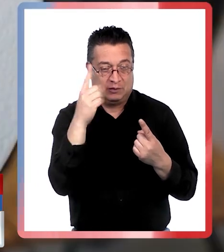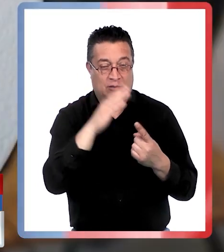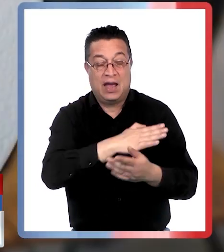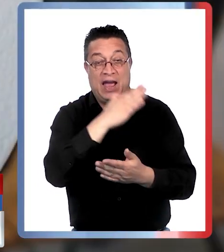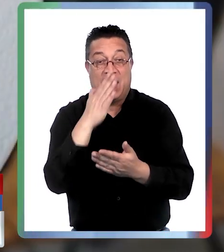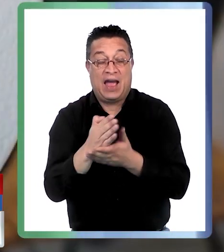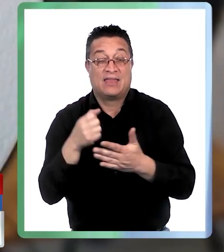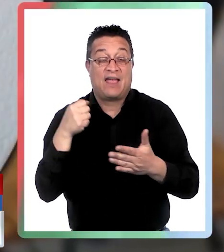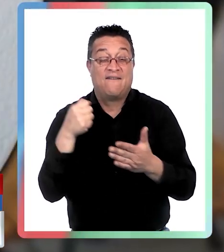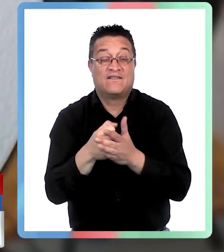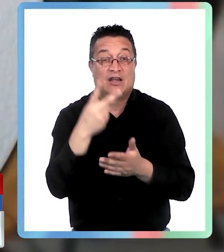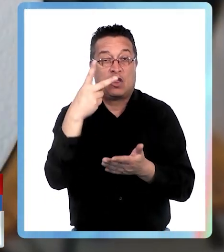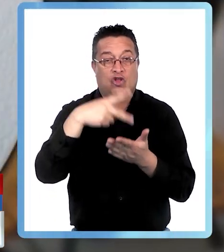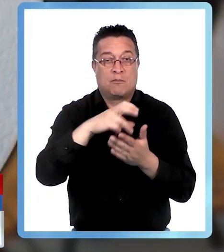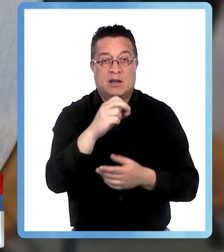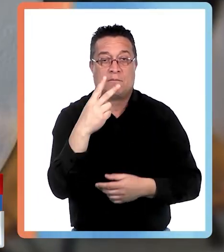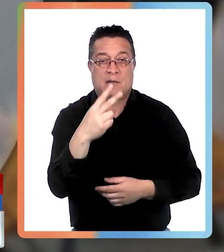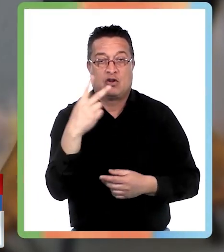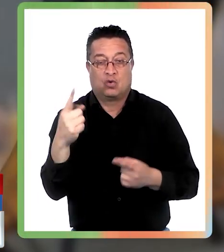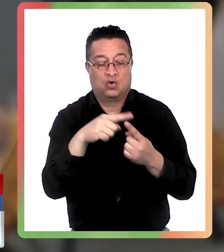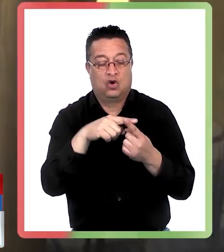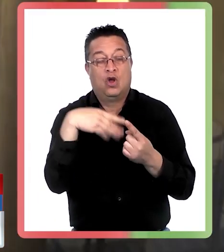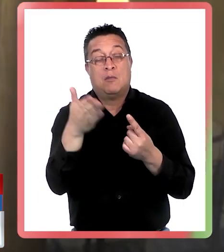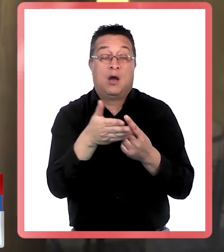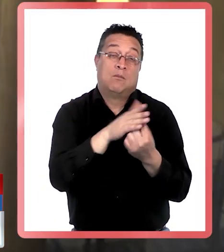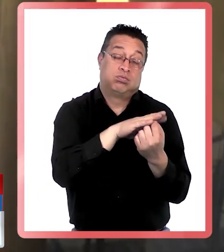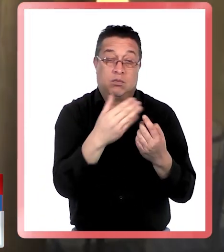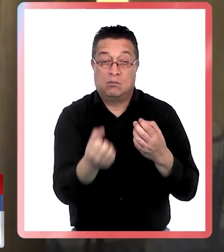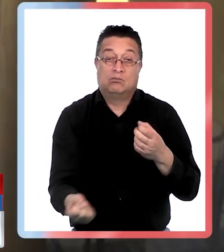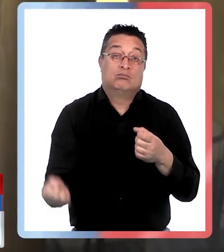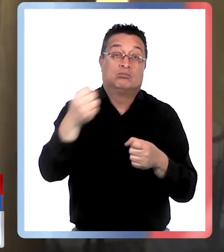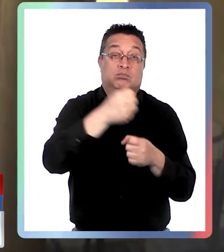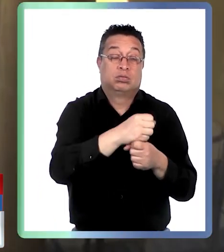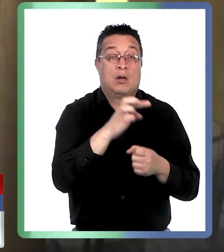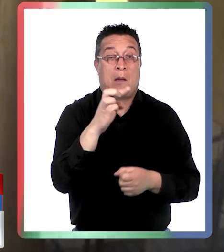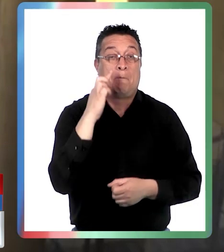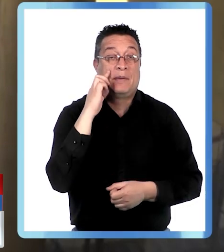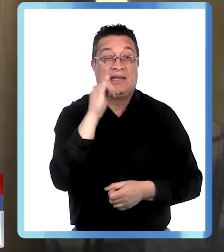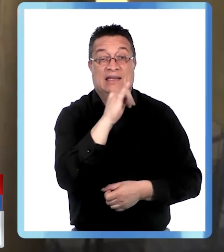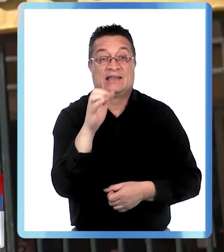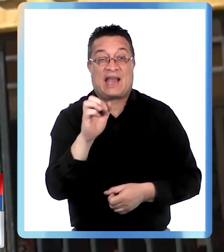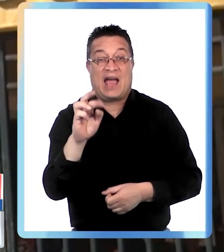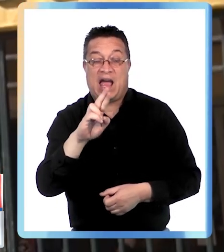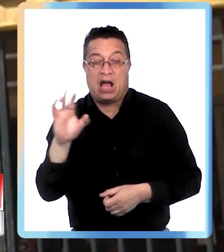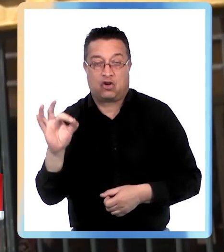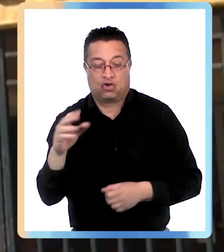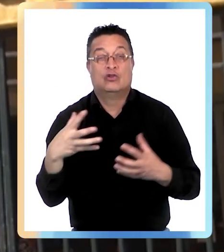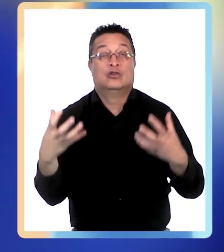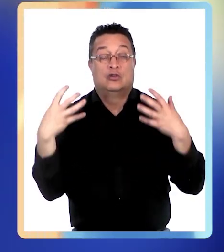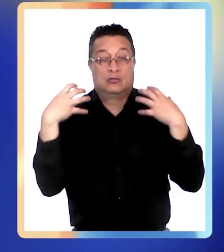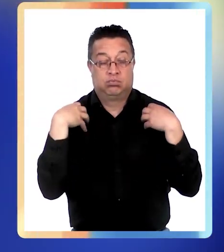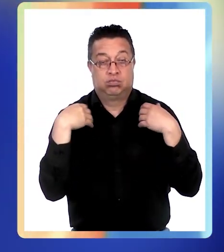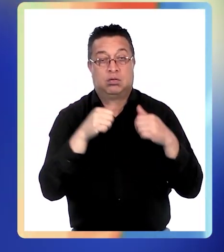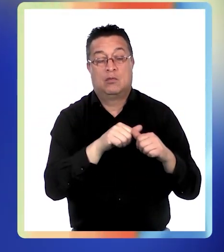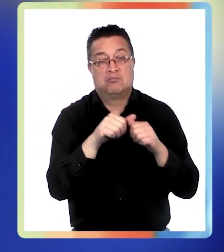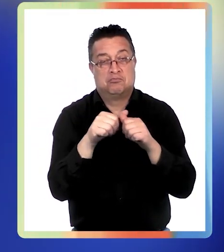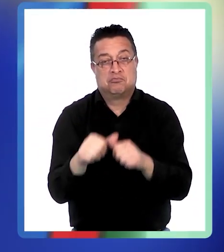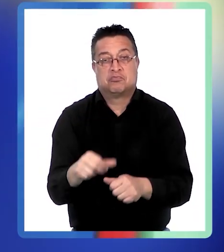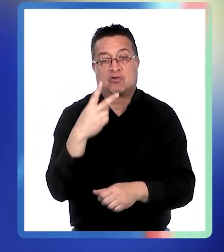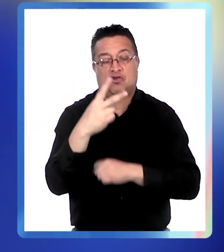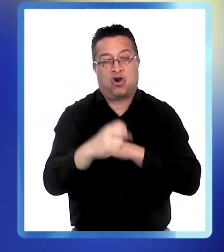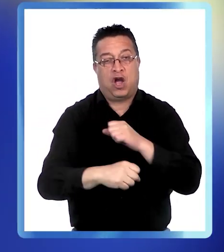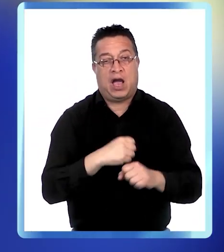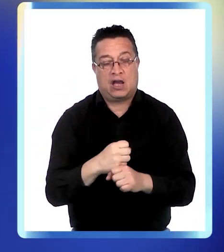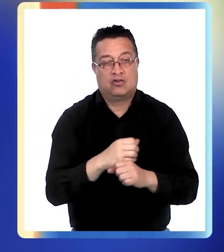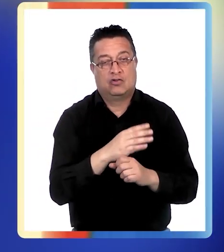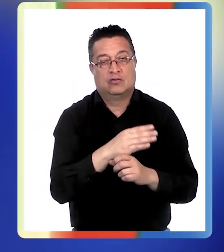desempeñó hasta finales de 2021 para luego asumir Marcelo Pizarro profesional que estuvo en el cargo poco